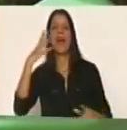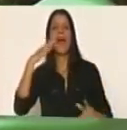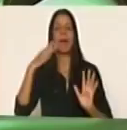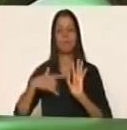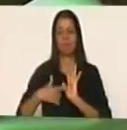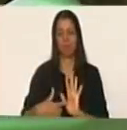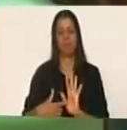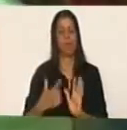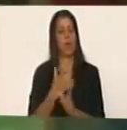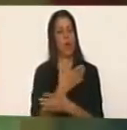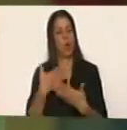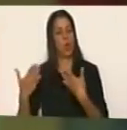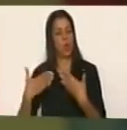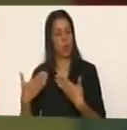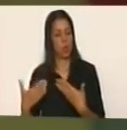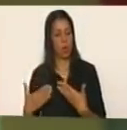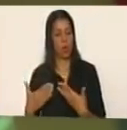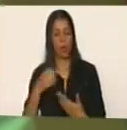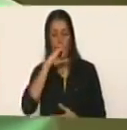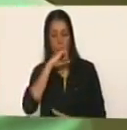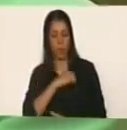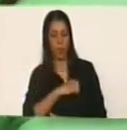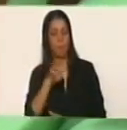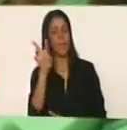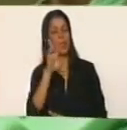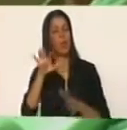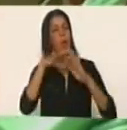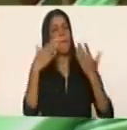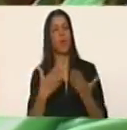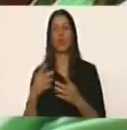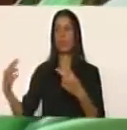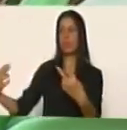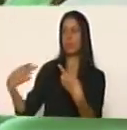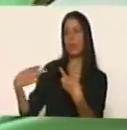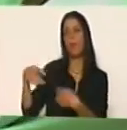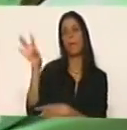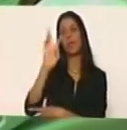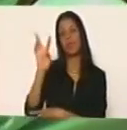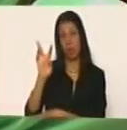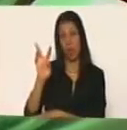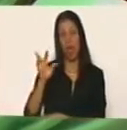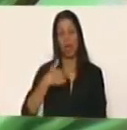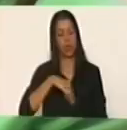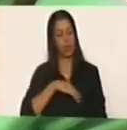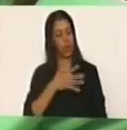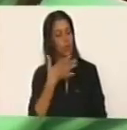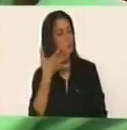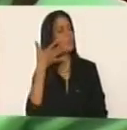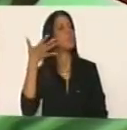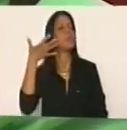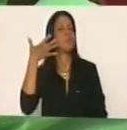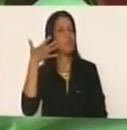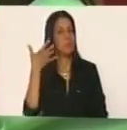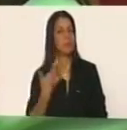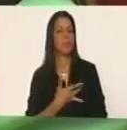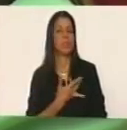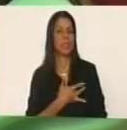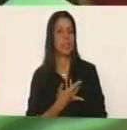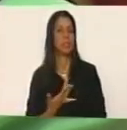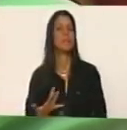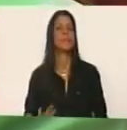pero sobre todo de determinación patriótica al mundo entero, y eso es algo de lo cual tenemos que sentirnos orgullosas y